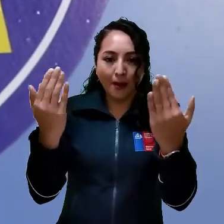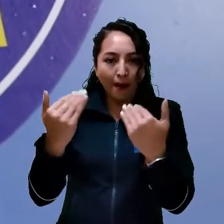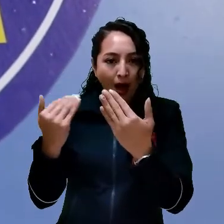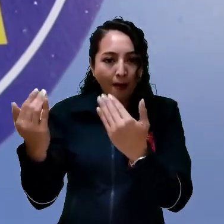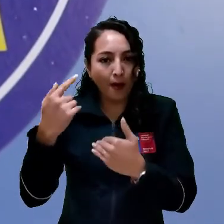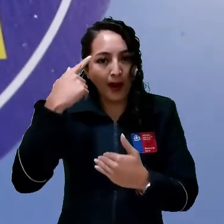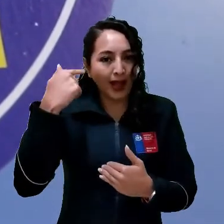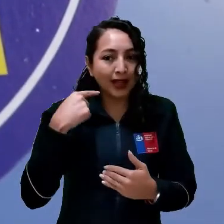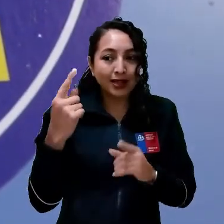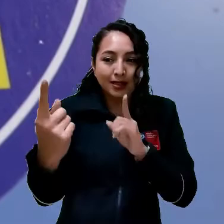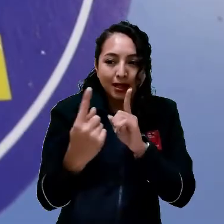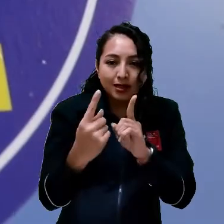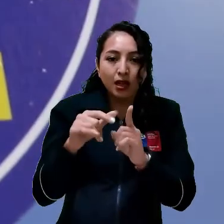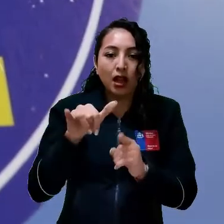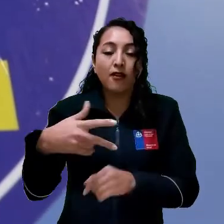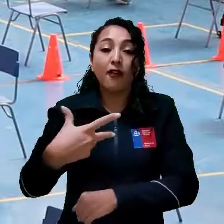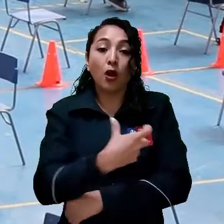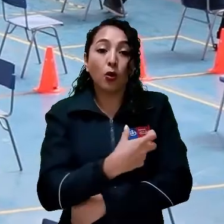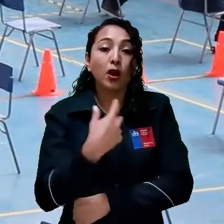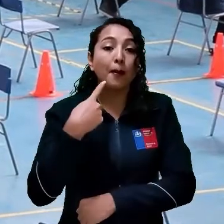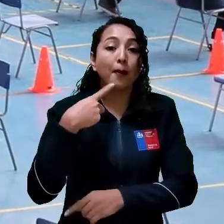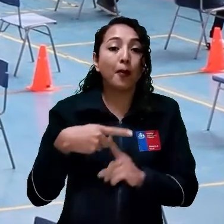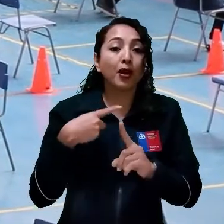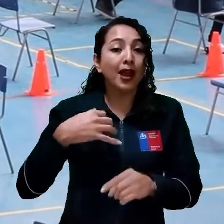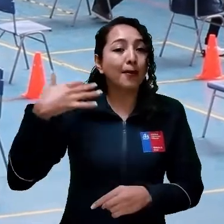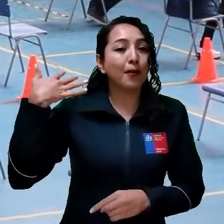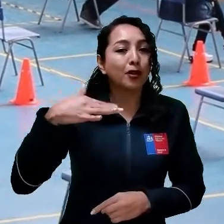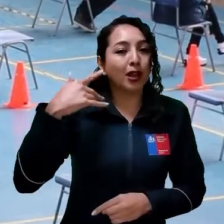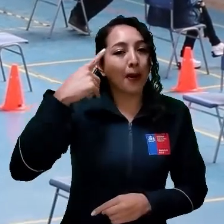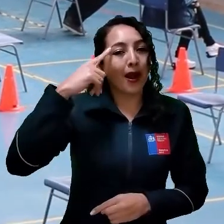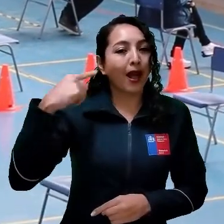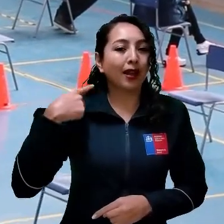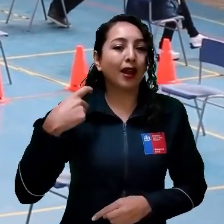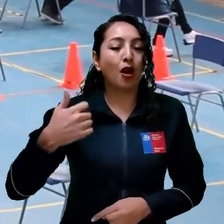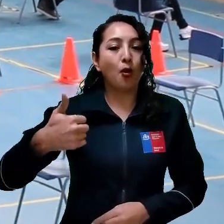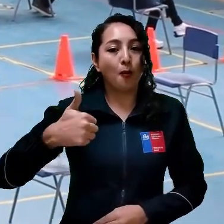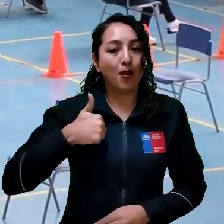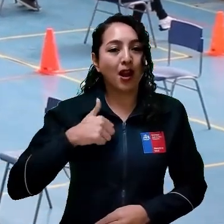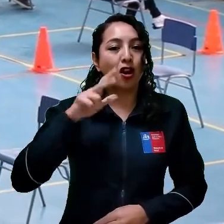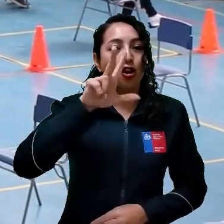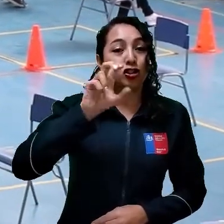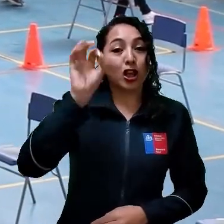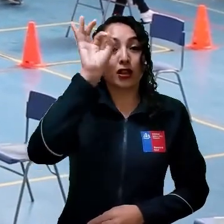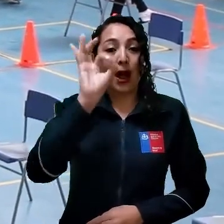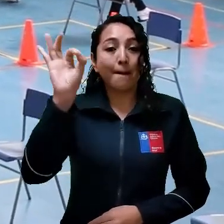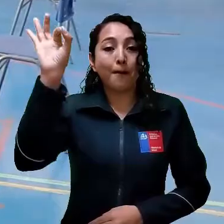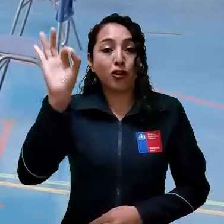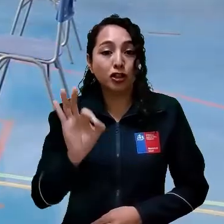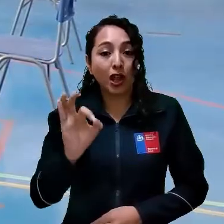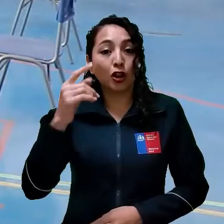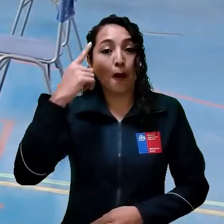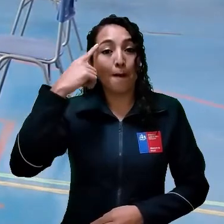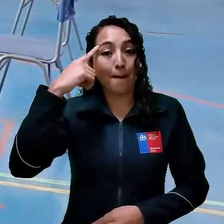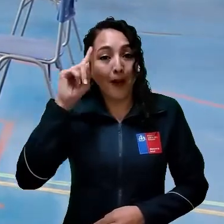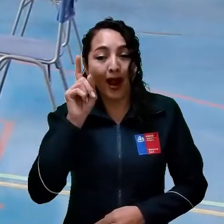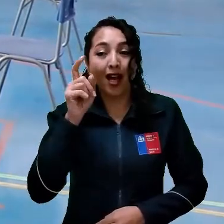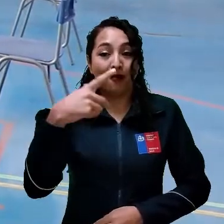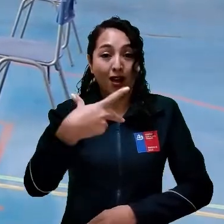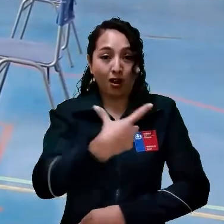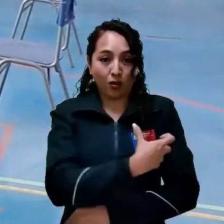la comunidad de que se acerquen a los puntos de vacunación, se vacunen, ya que esto es muy importante para que podamos cumplir con la meta